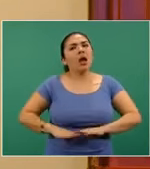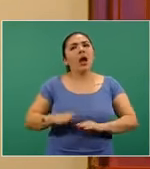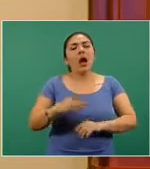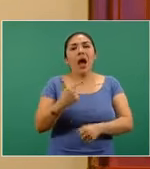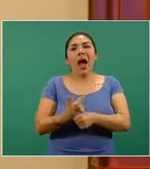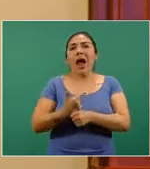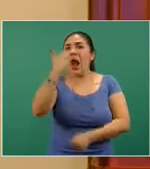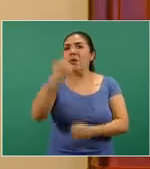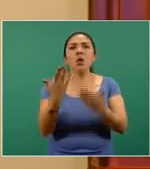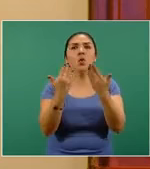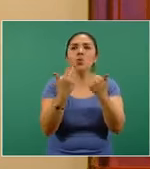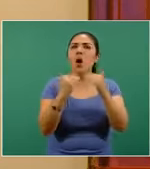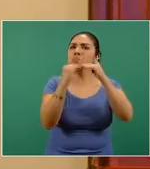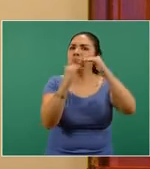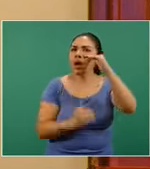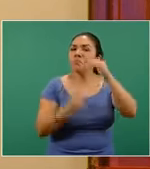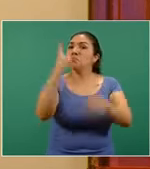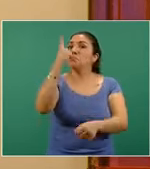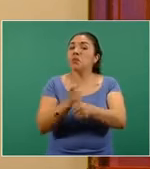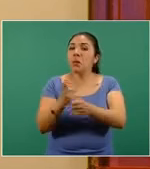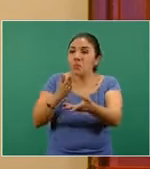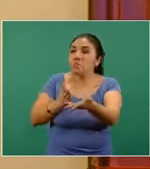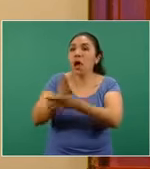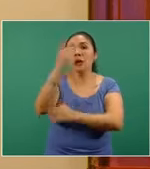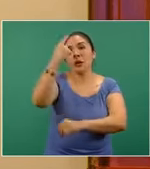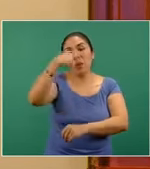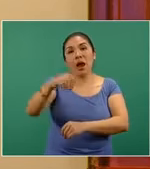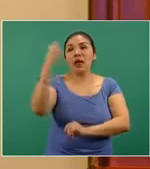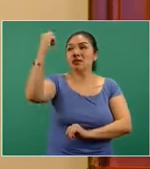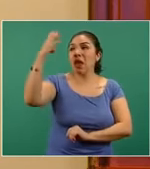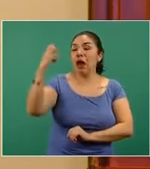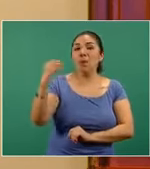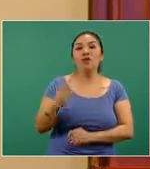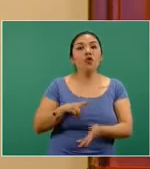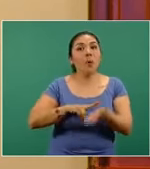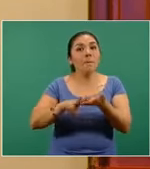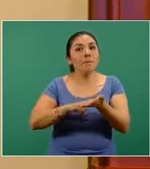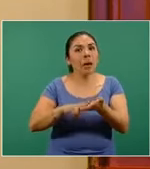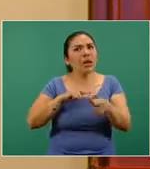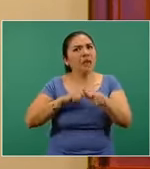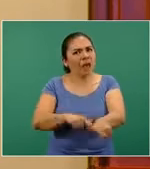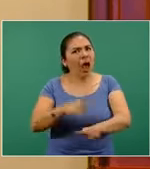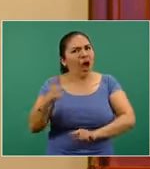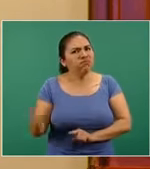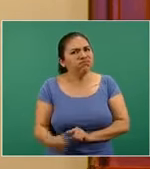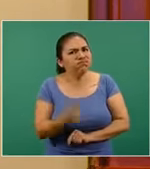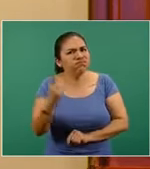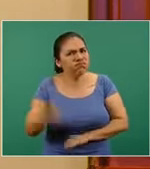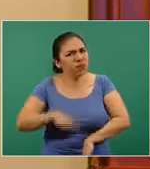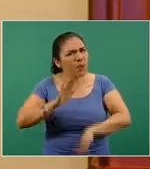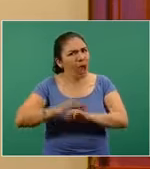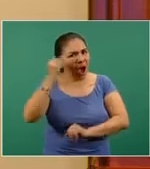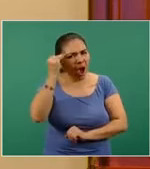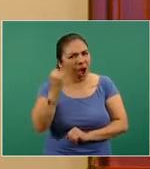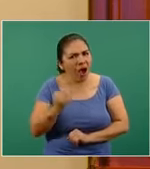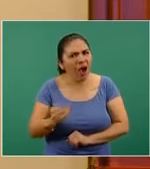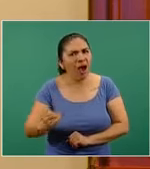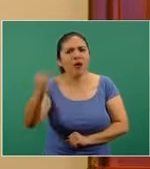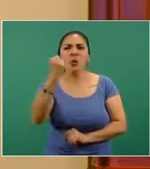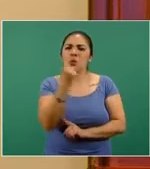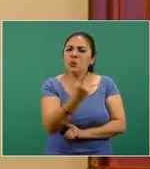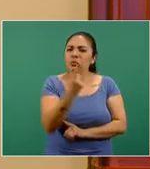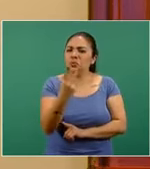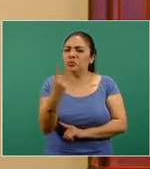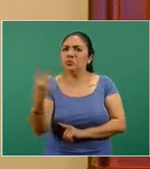más bajo, fue el primer estado en llegar a obtener el color verde, lo mantuvo por varias